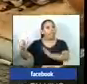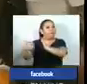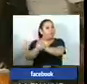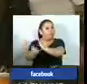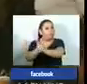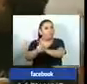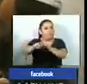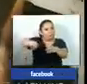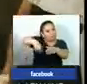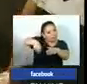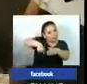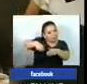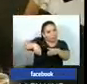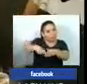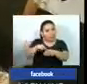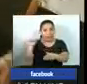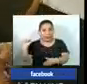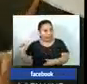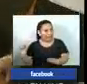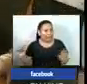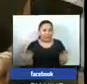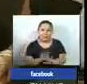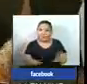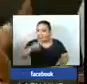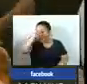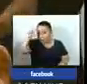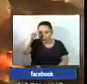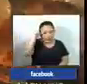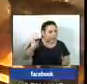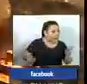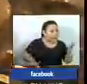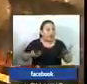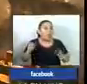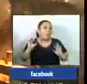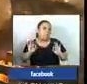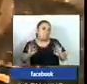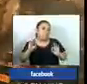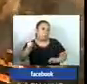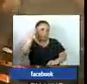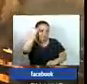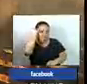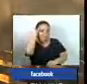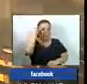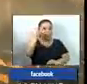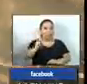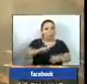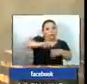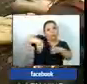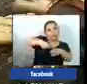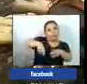la falta de oportunidades lo llevó a inventar esta delicia